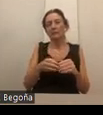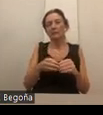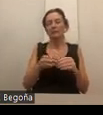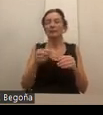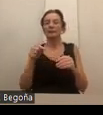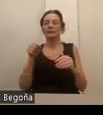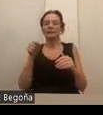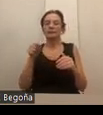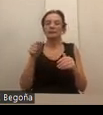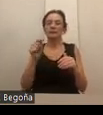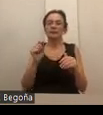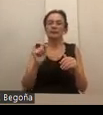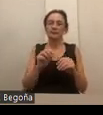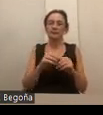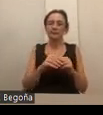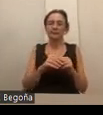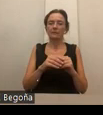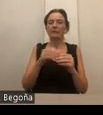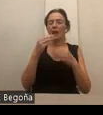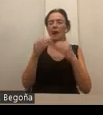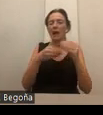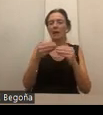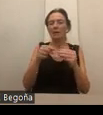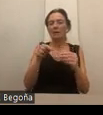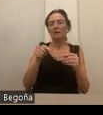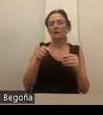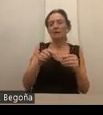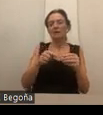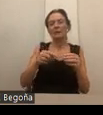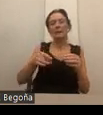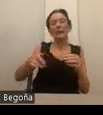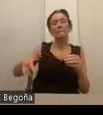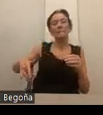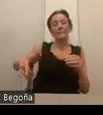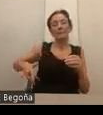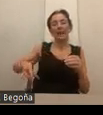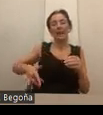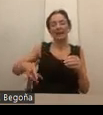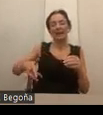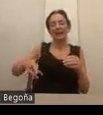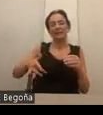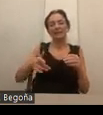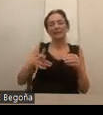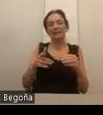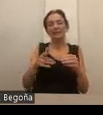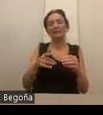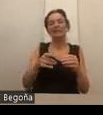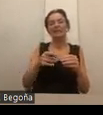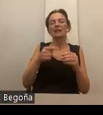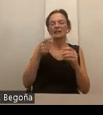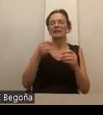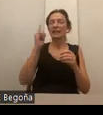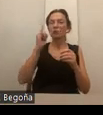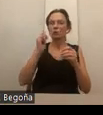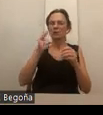autoestímulo, por así decirlo, que hace que el páncreas intente producir más insulina para paliar ese